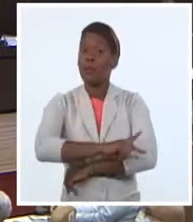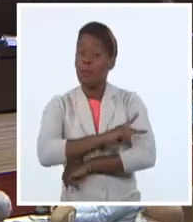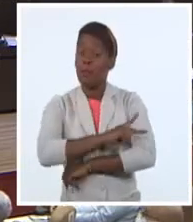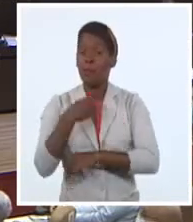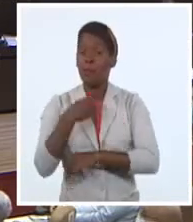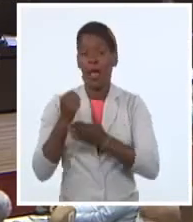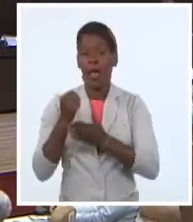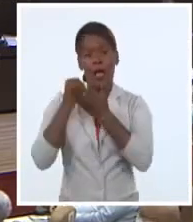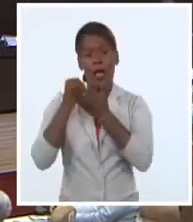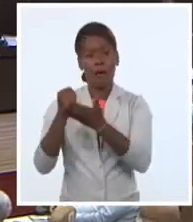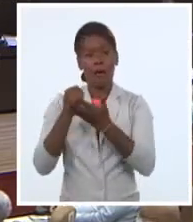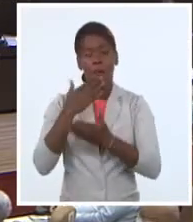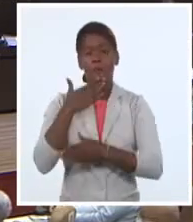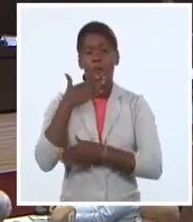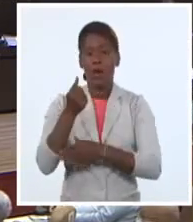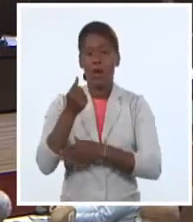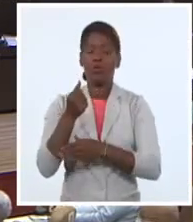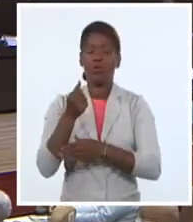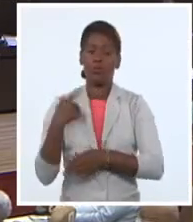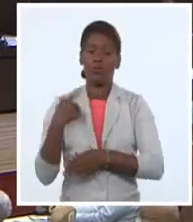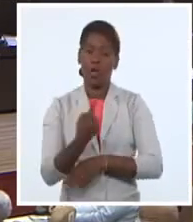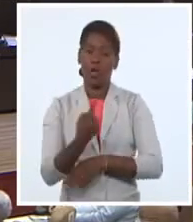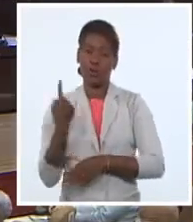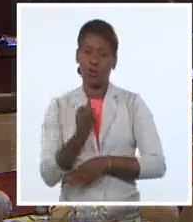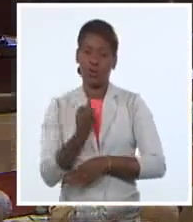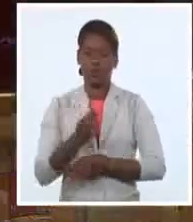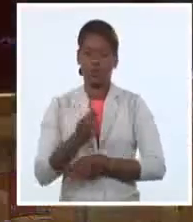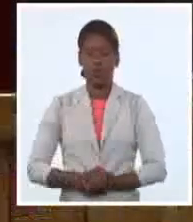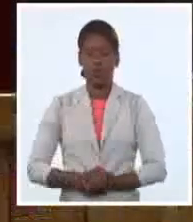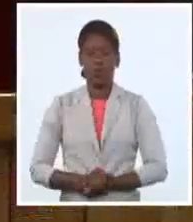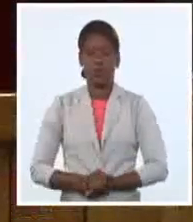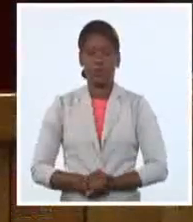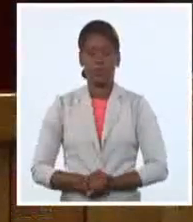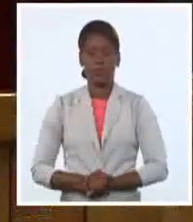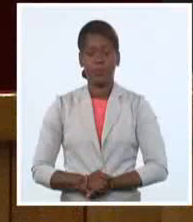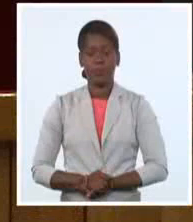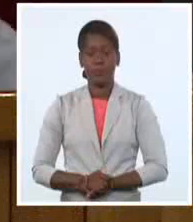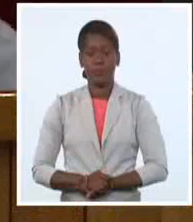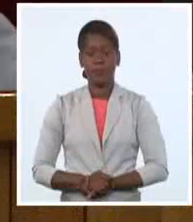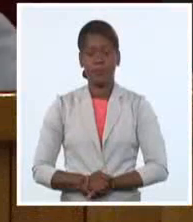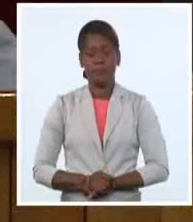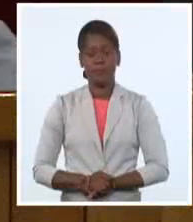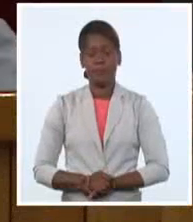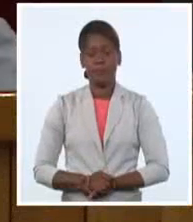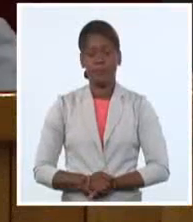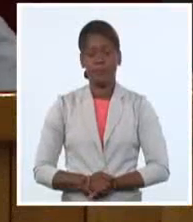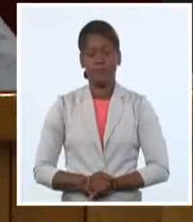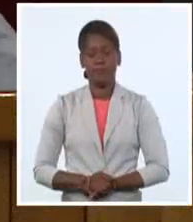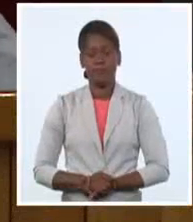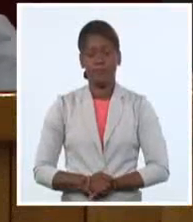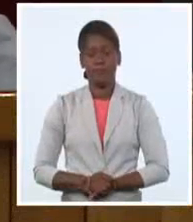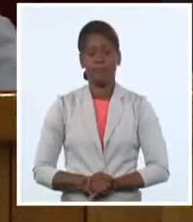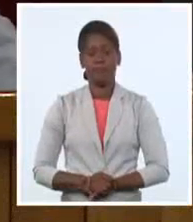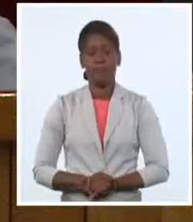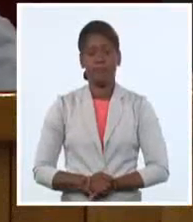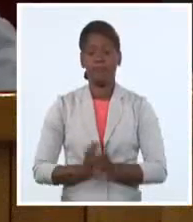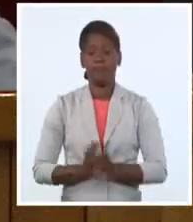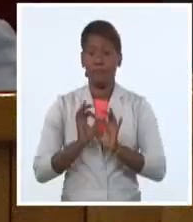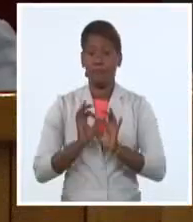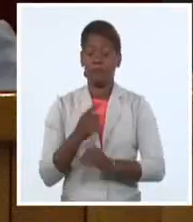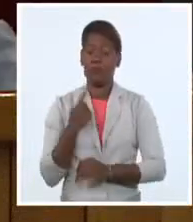internacional y en particular con naciones amigas. Como expresión de la invariable vocación solidaria de